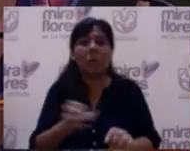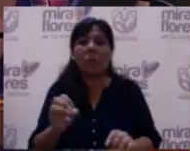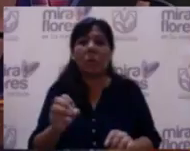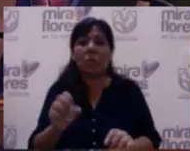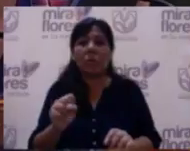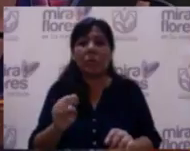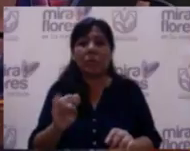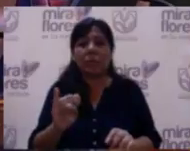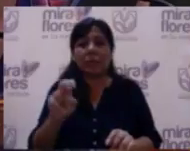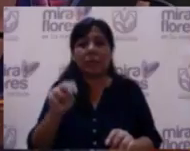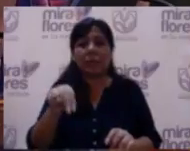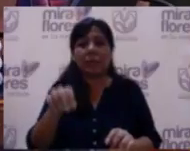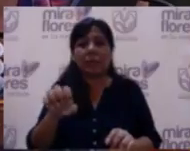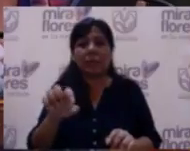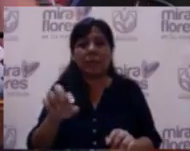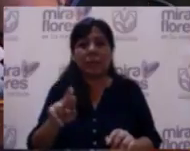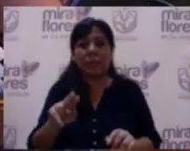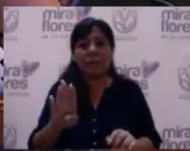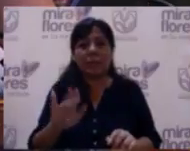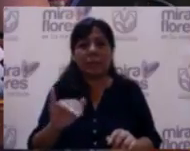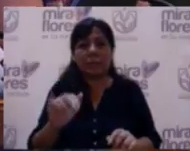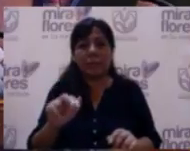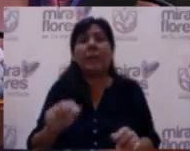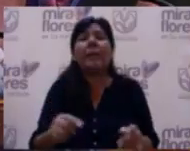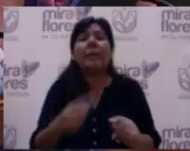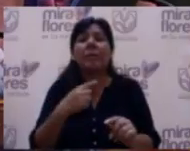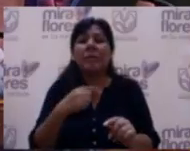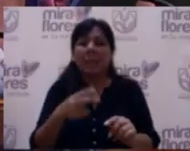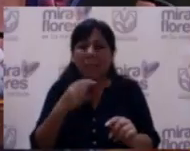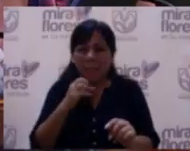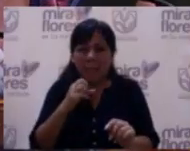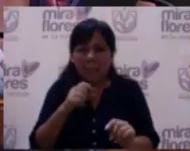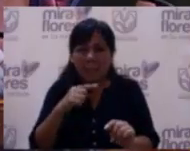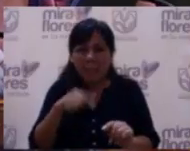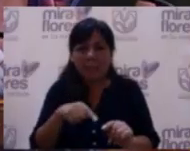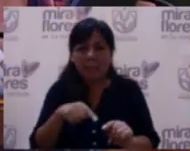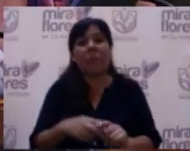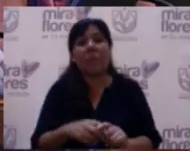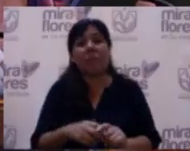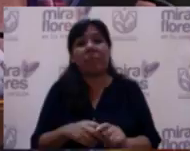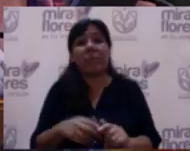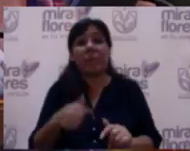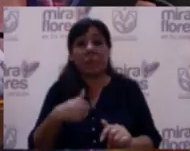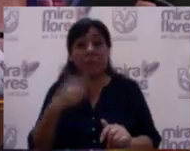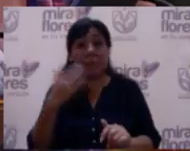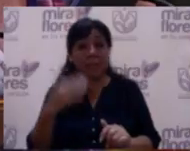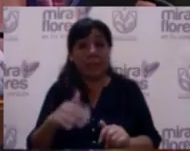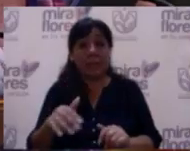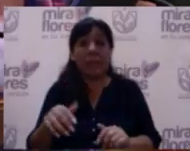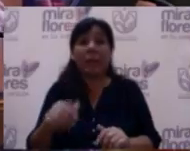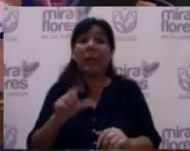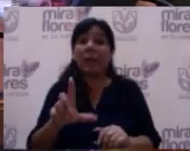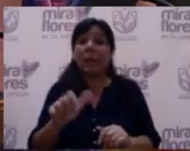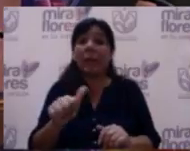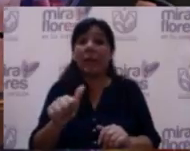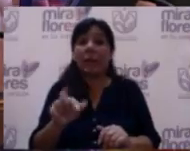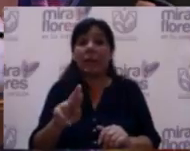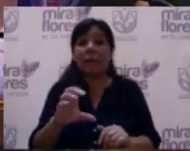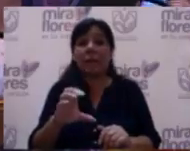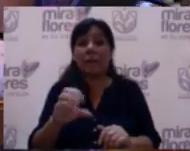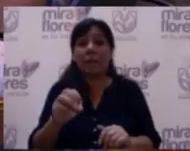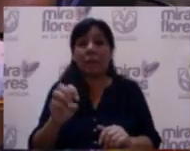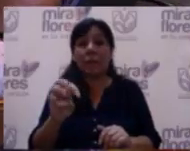OSINERMIC. Yo quería simplemente llamar la atención de esto porque tengo entendido que en el Arcomar hay como 30 o más tanques